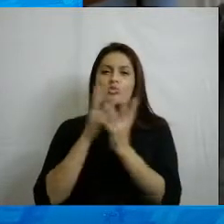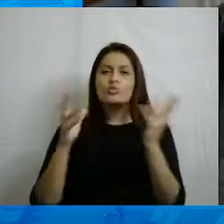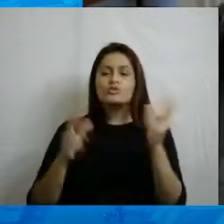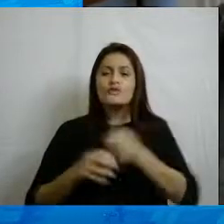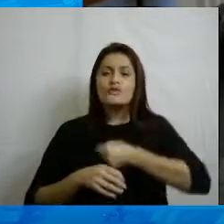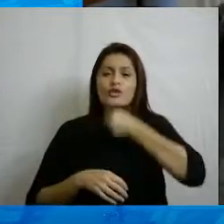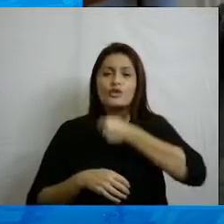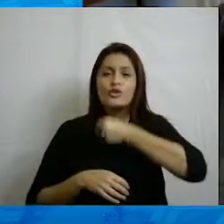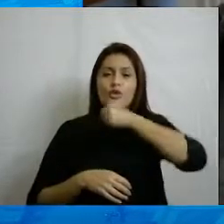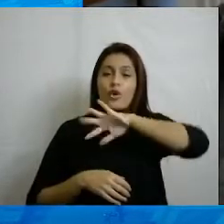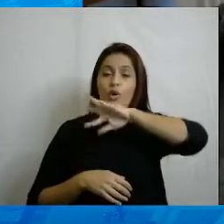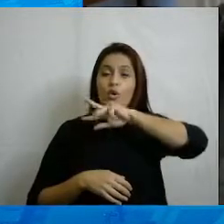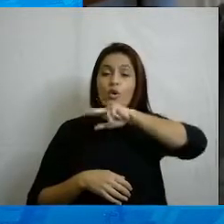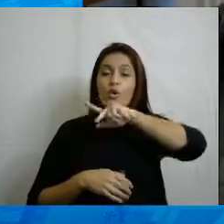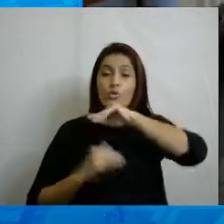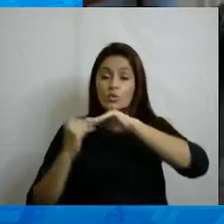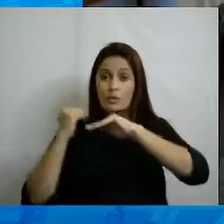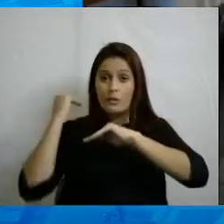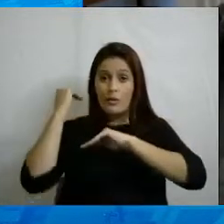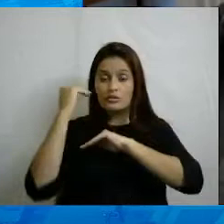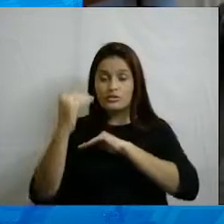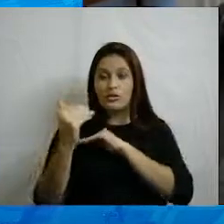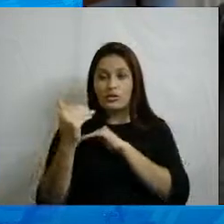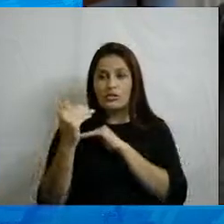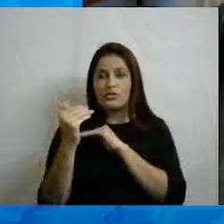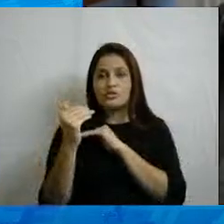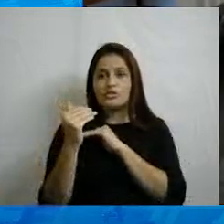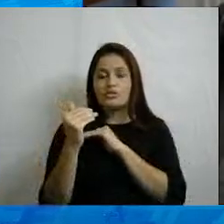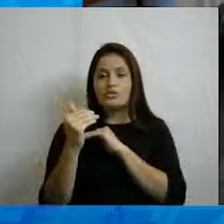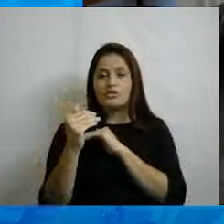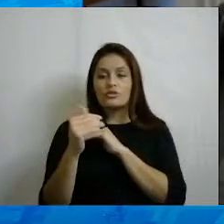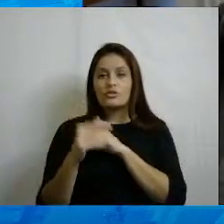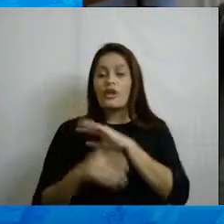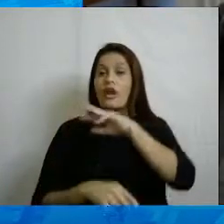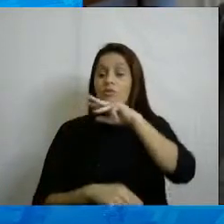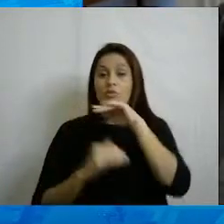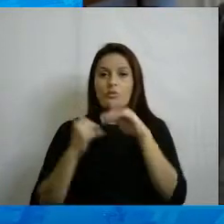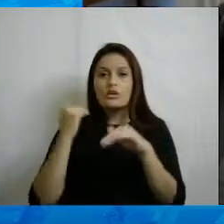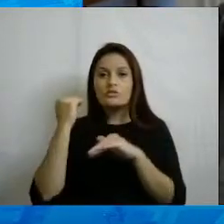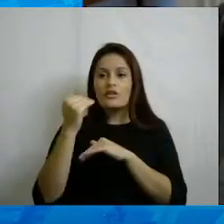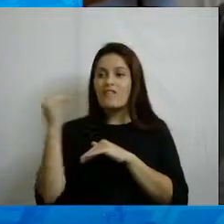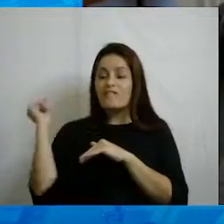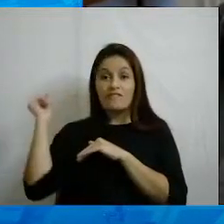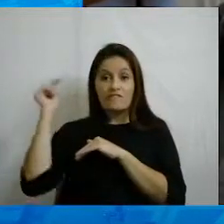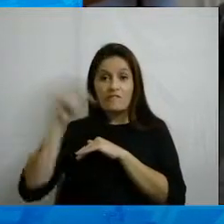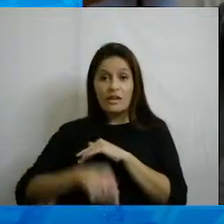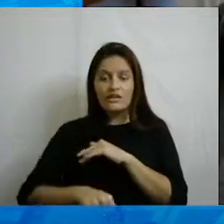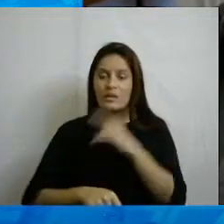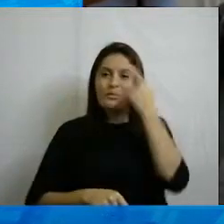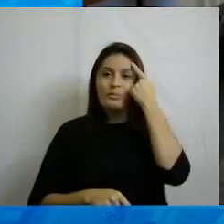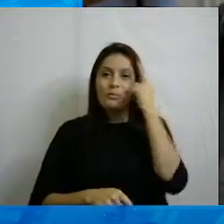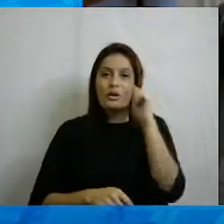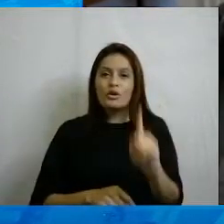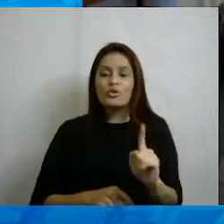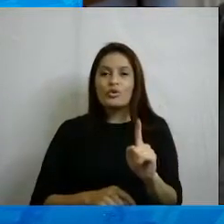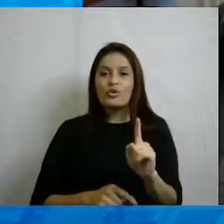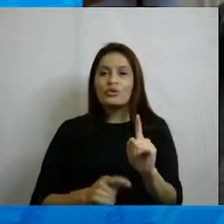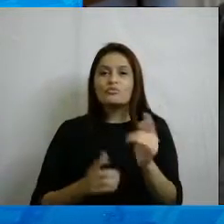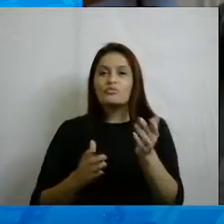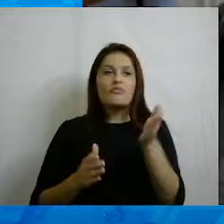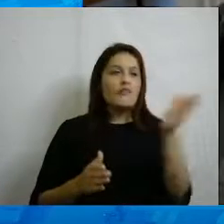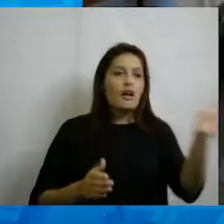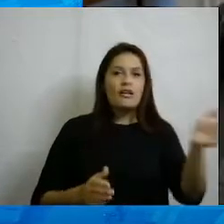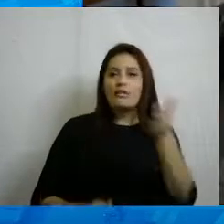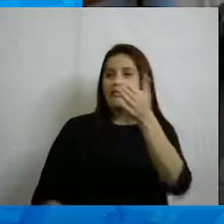nuestra población, a lo cual los adultos mayores vienen a hacer el trámite, pero van de una